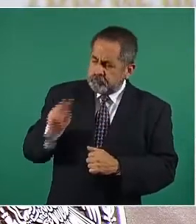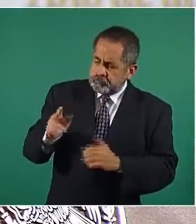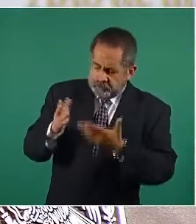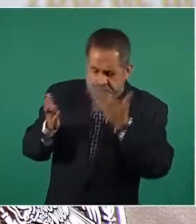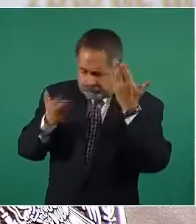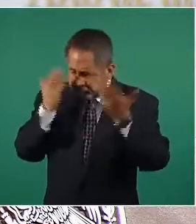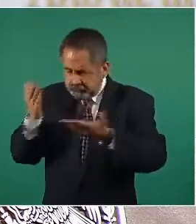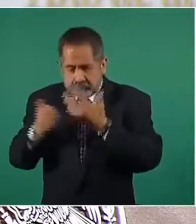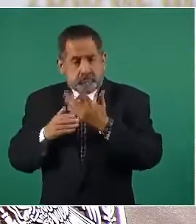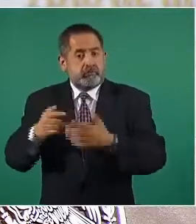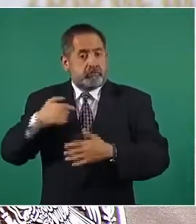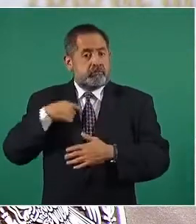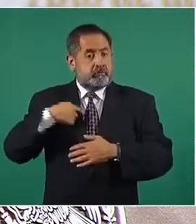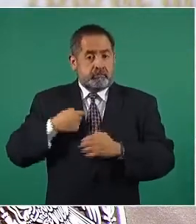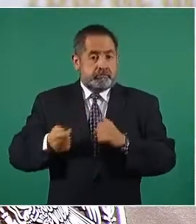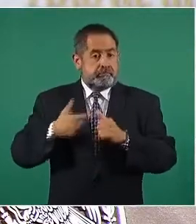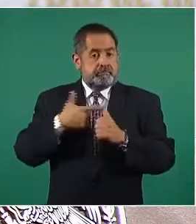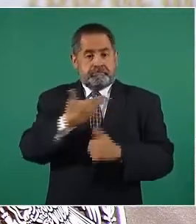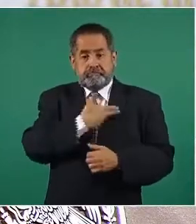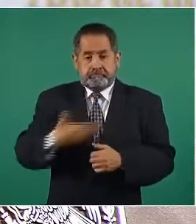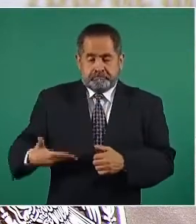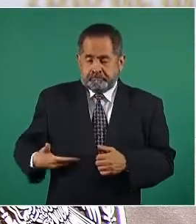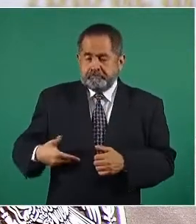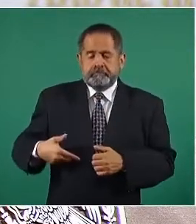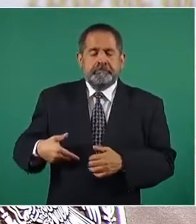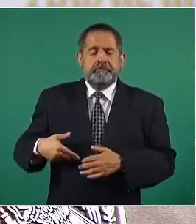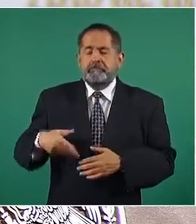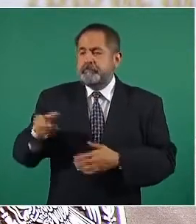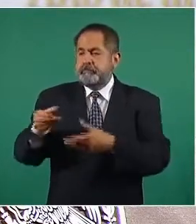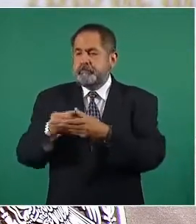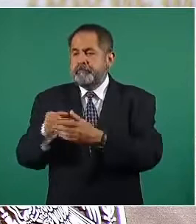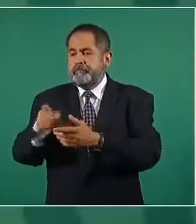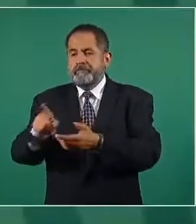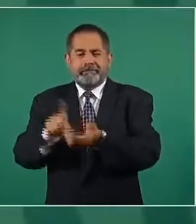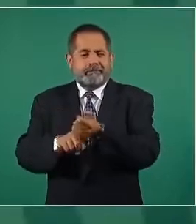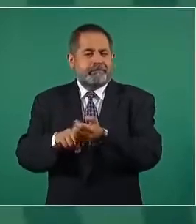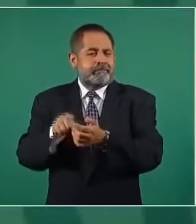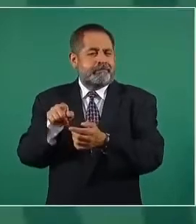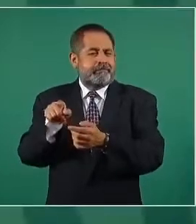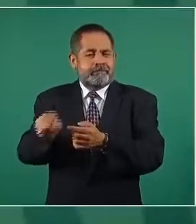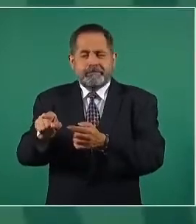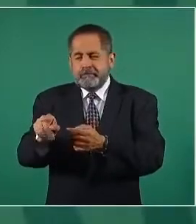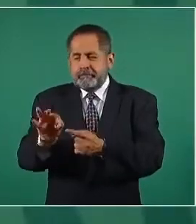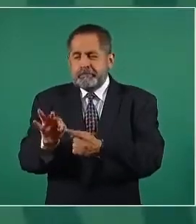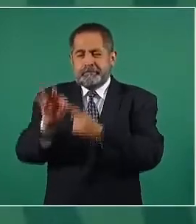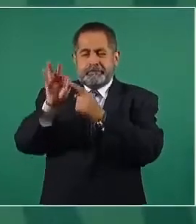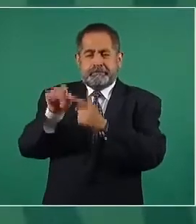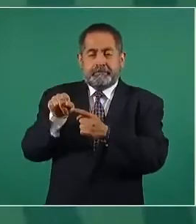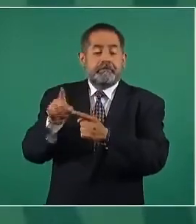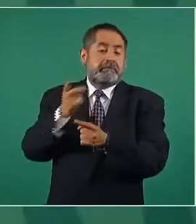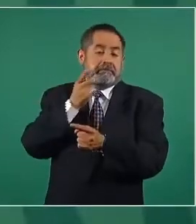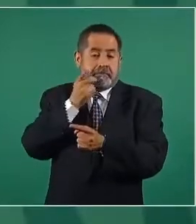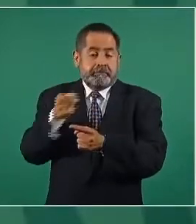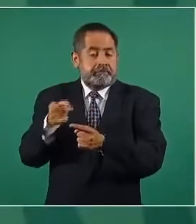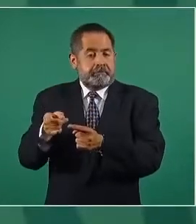llegamos había una sección especial